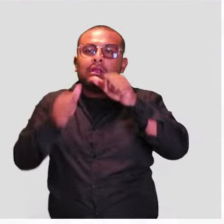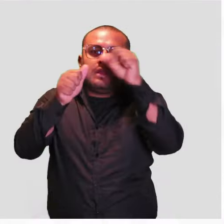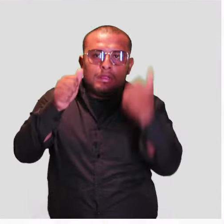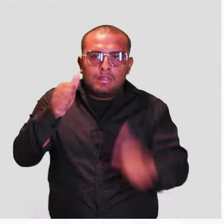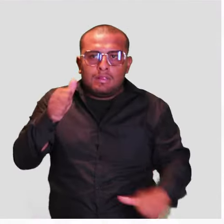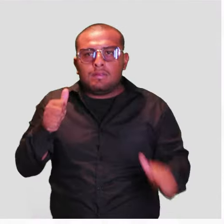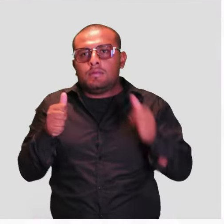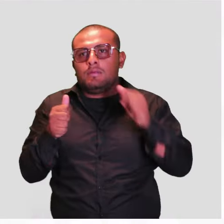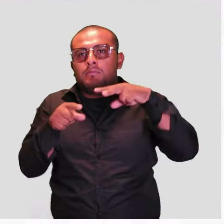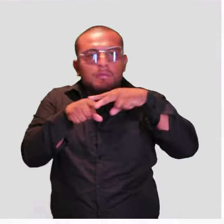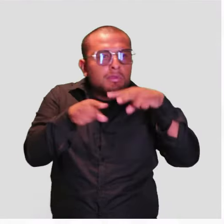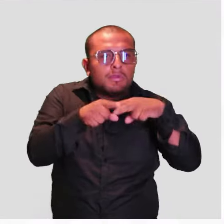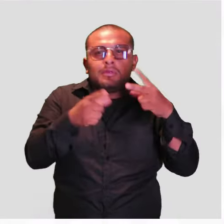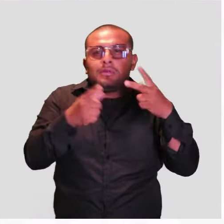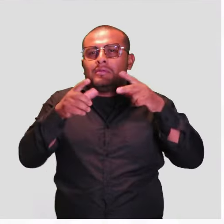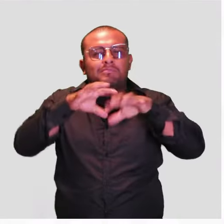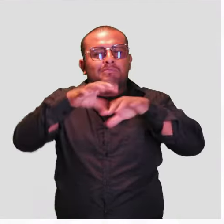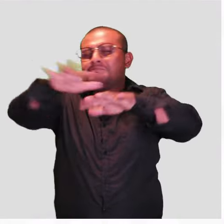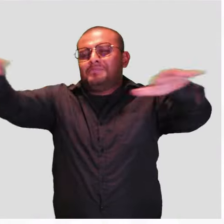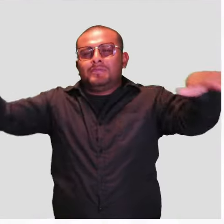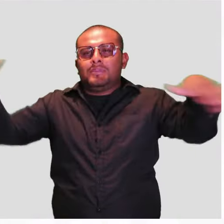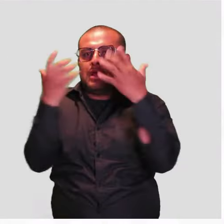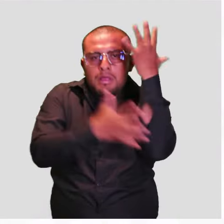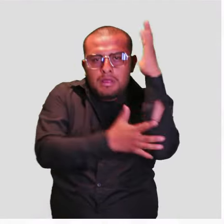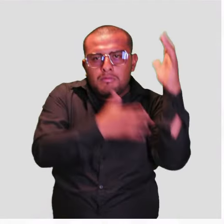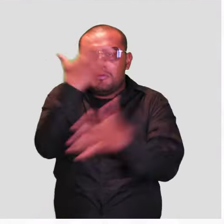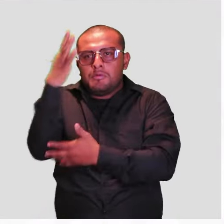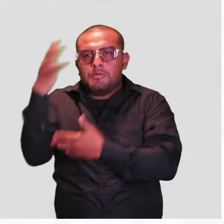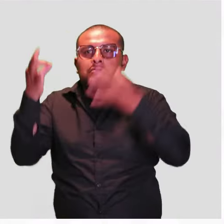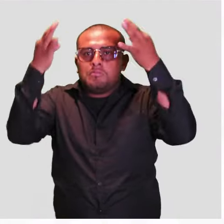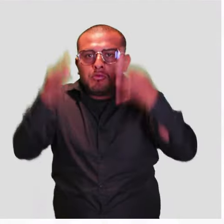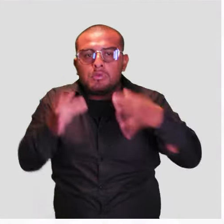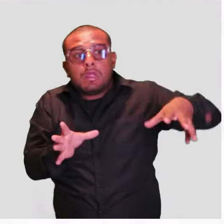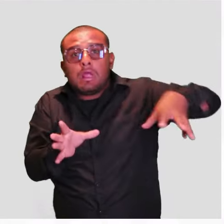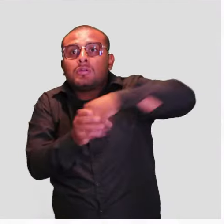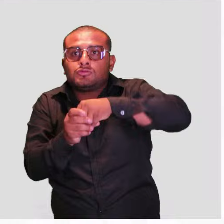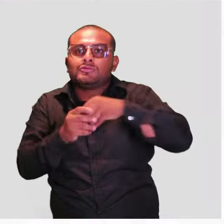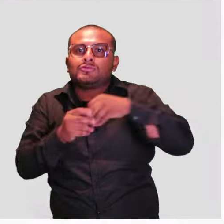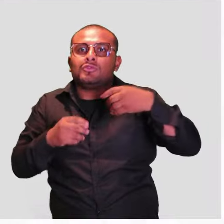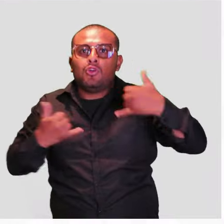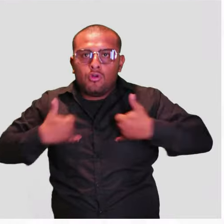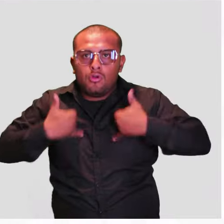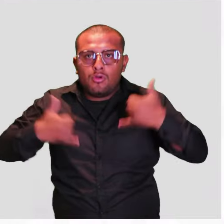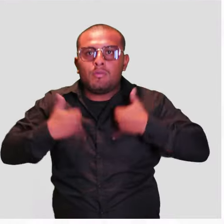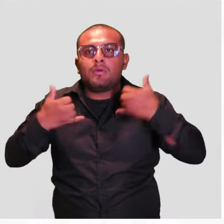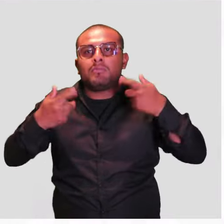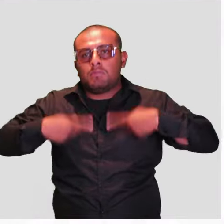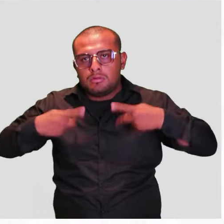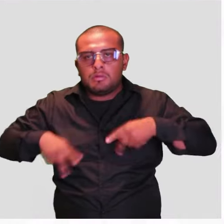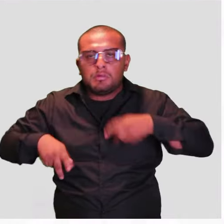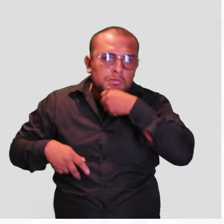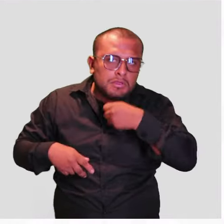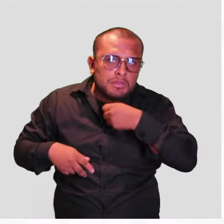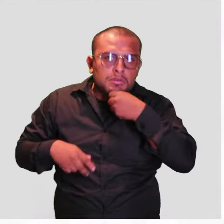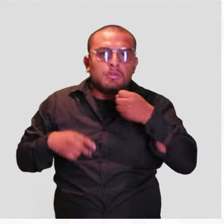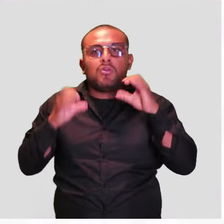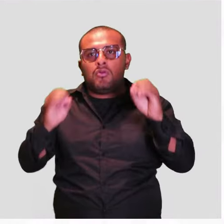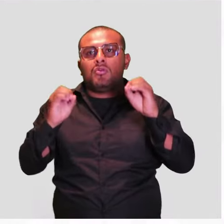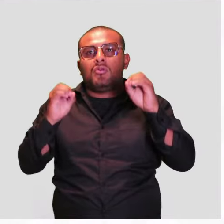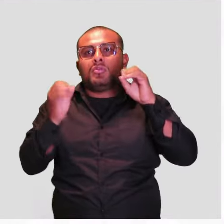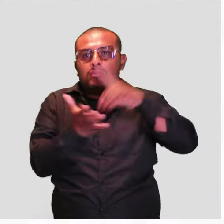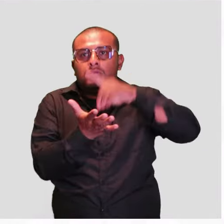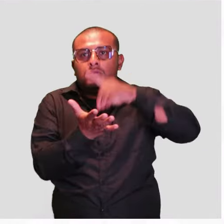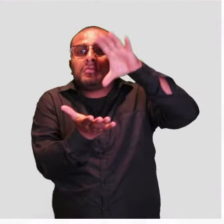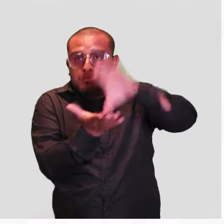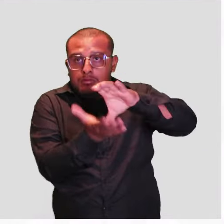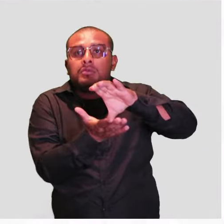creando nuevos, dignos e incluyentes, para que niños, jóvenes, adultos y personas con discapacidad practiquen algún deporte o desarrollen